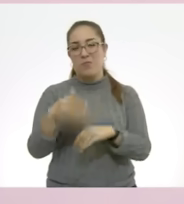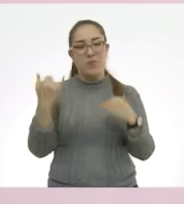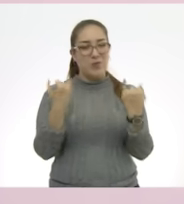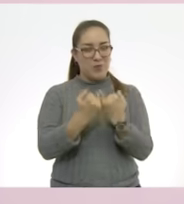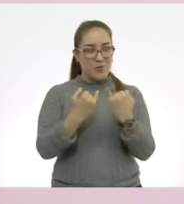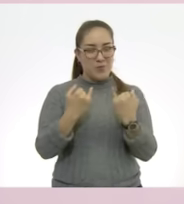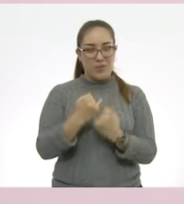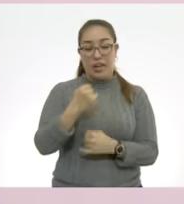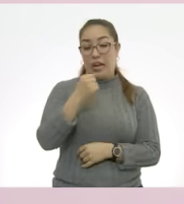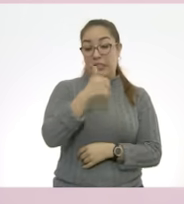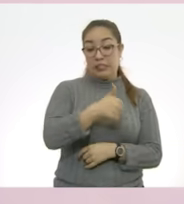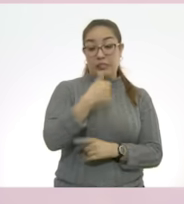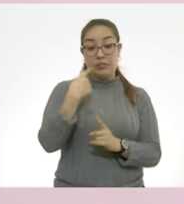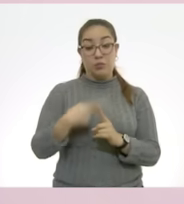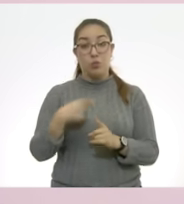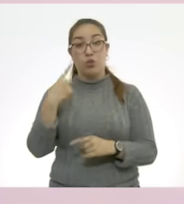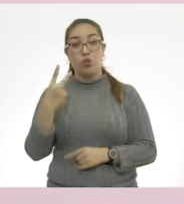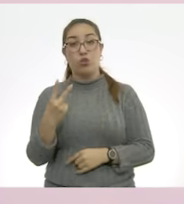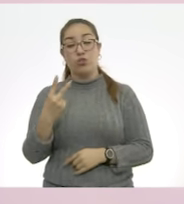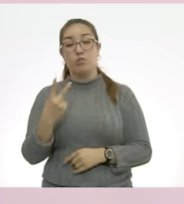caso, 6 por 2.